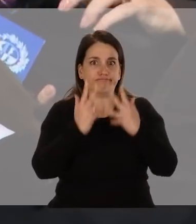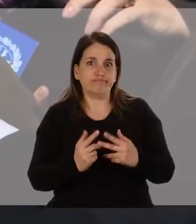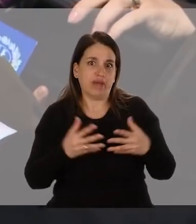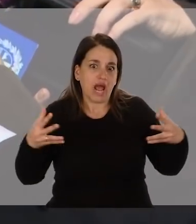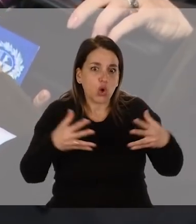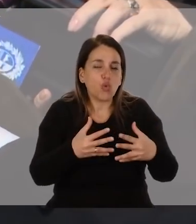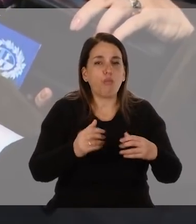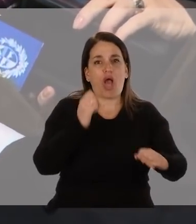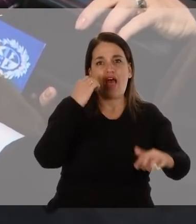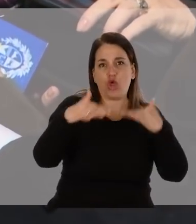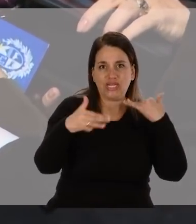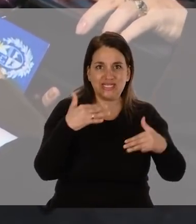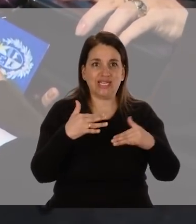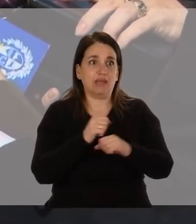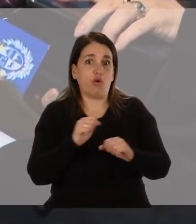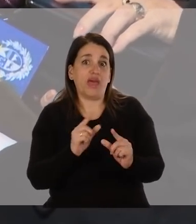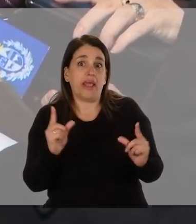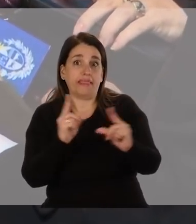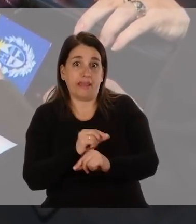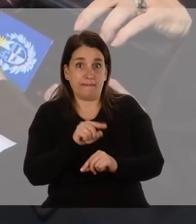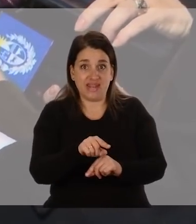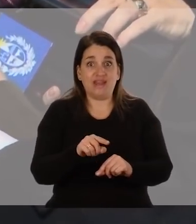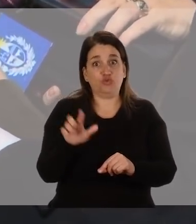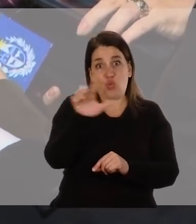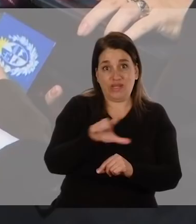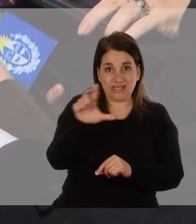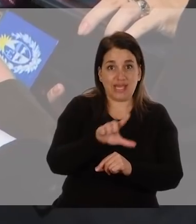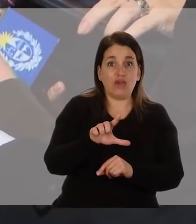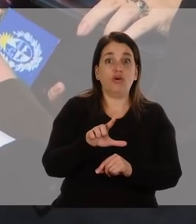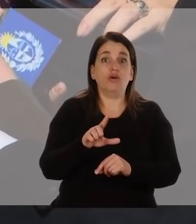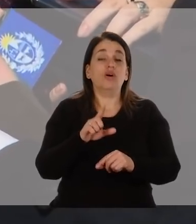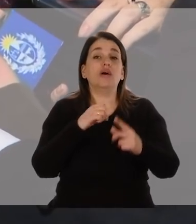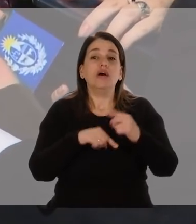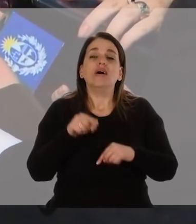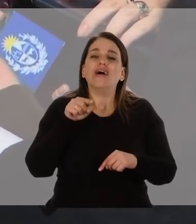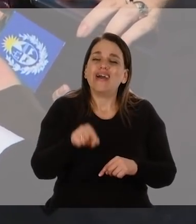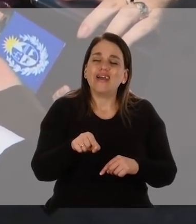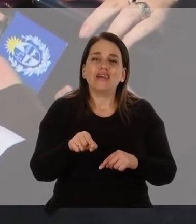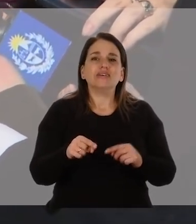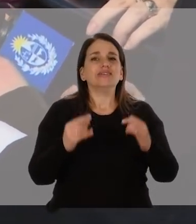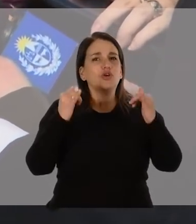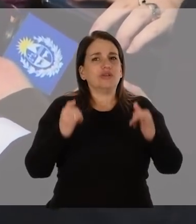adolescentes a terminar ese ciclo de la educación es